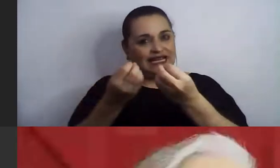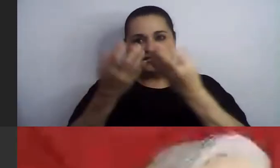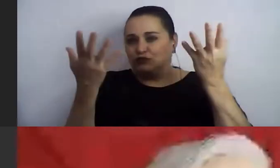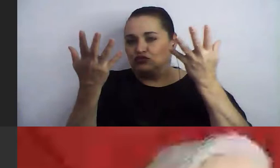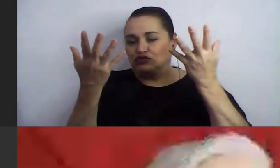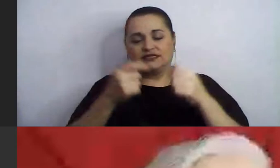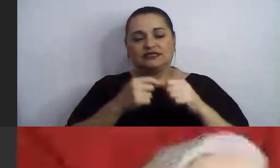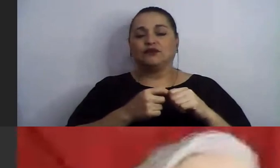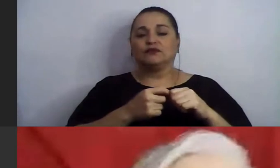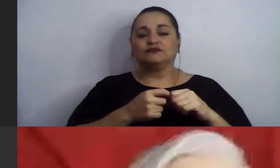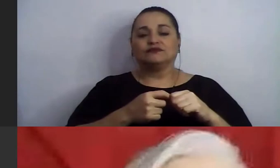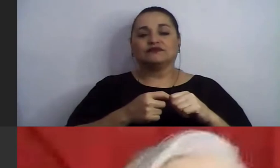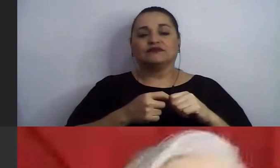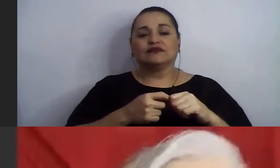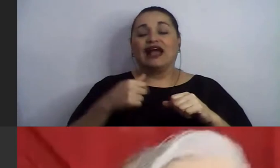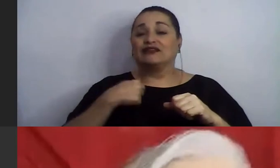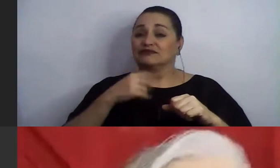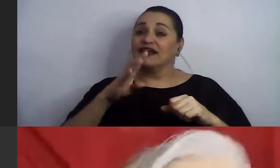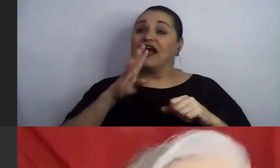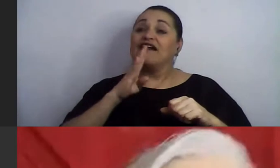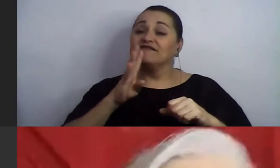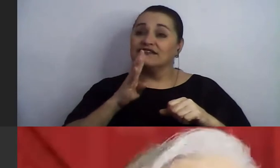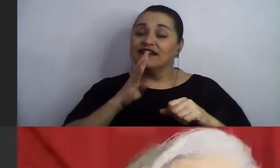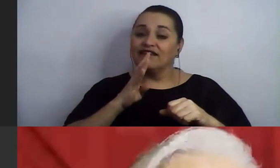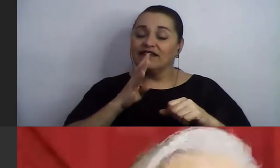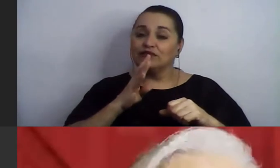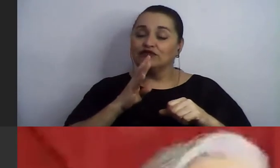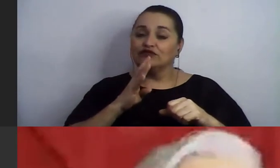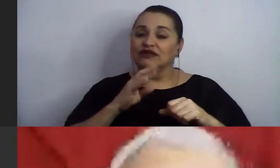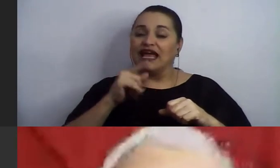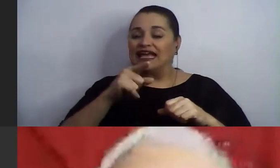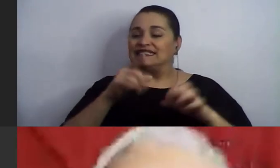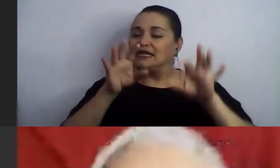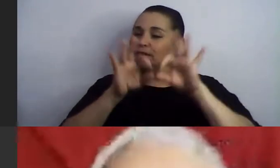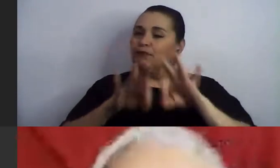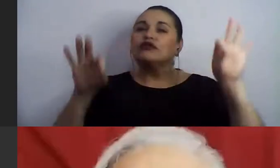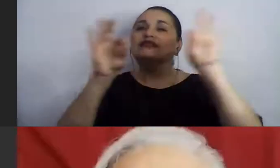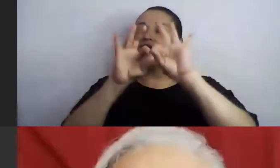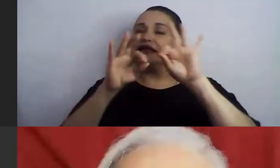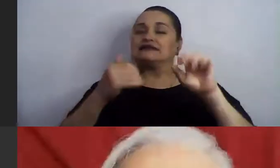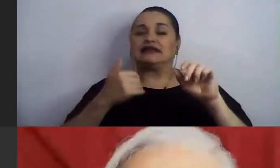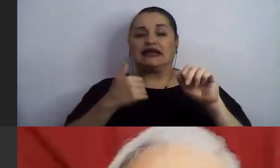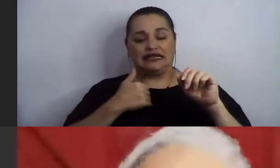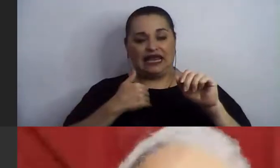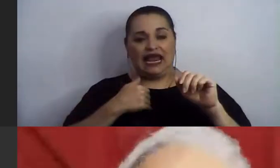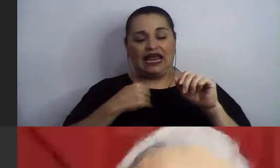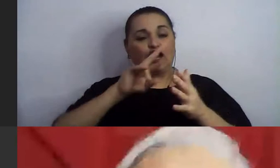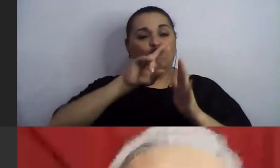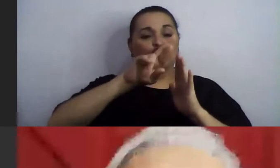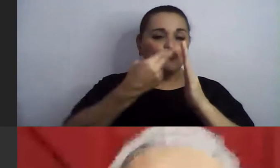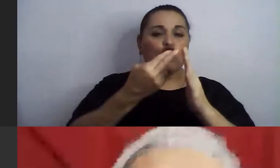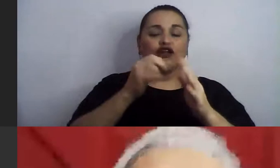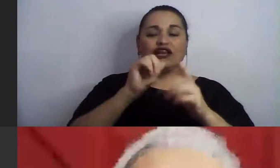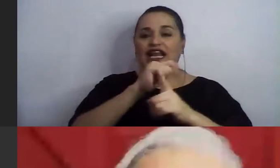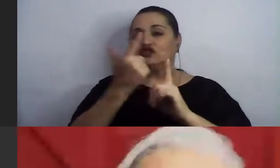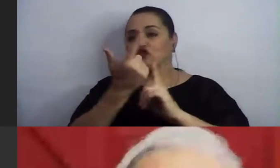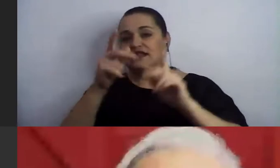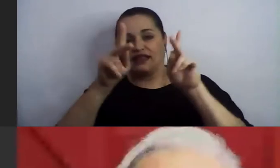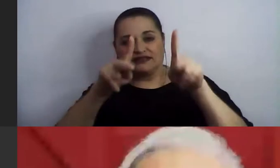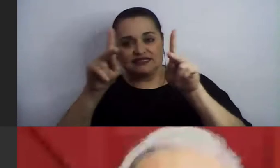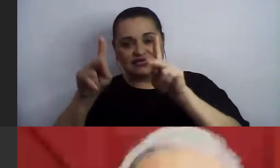Y es que hablábamos de, bueno, de esa importancia que tiene el rol de la sociedad civil.